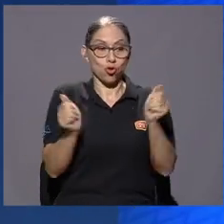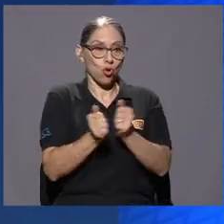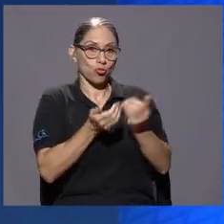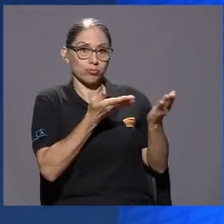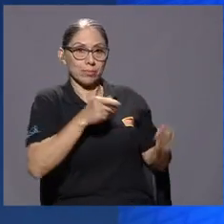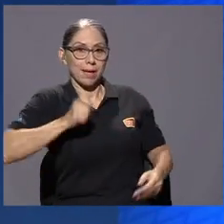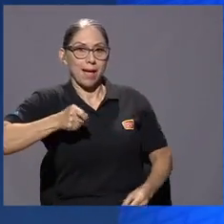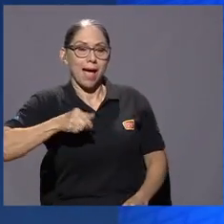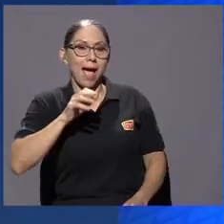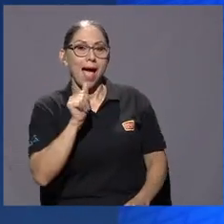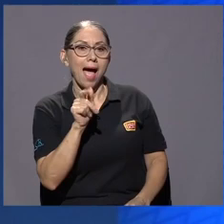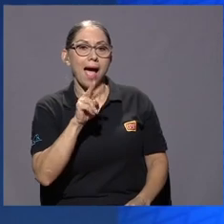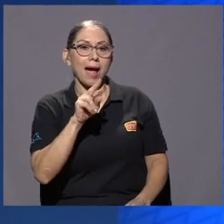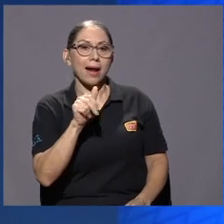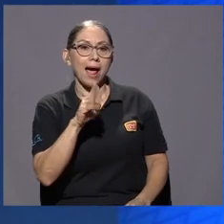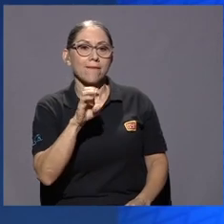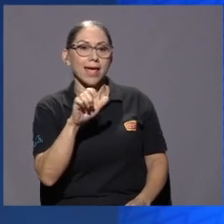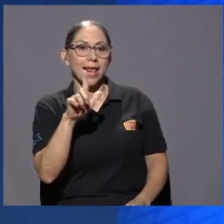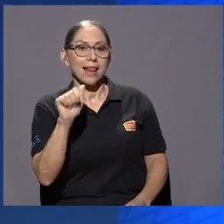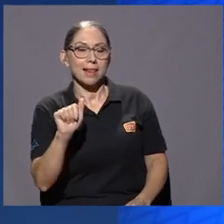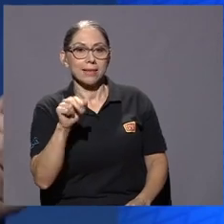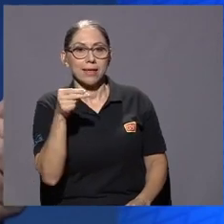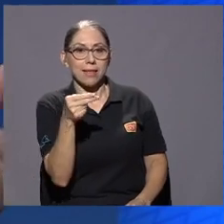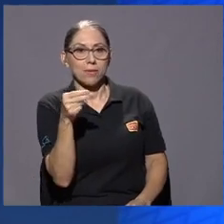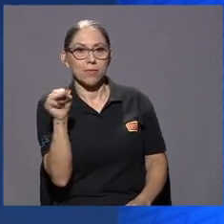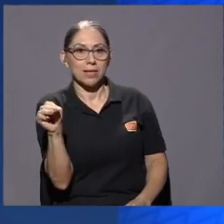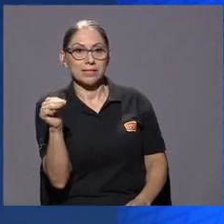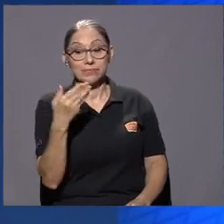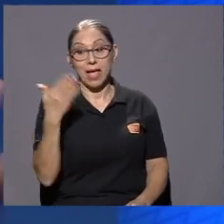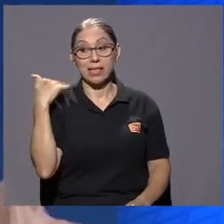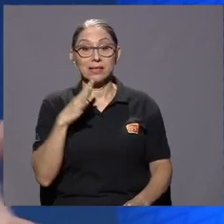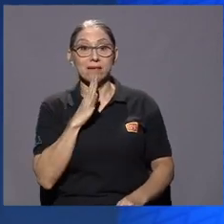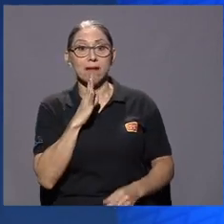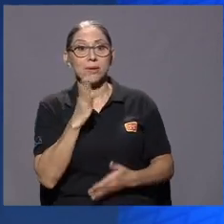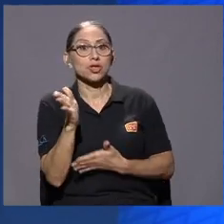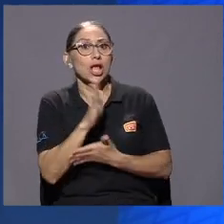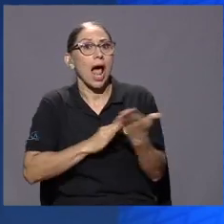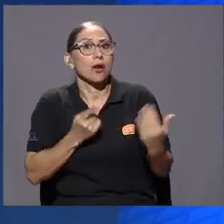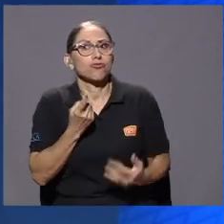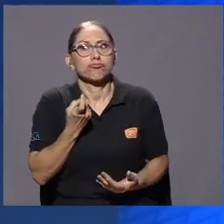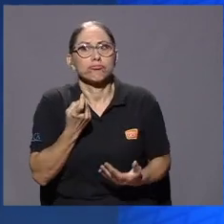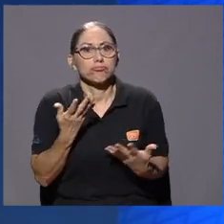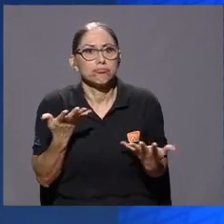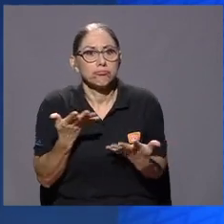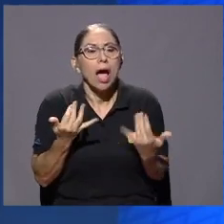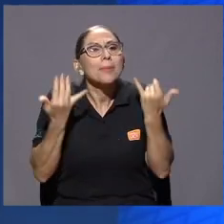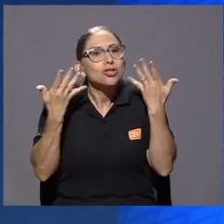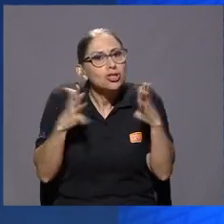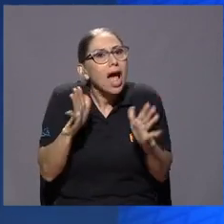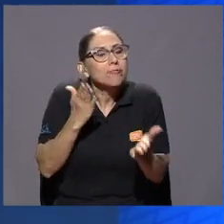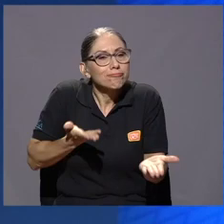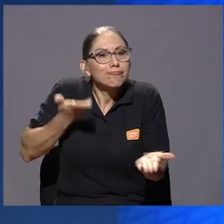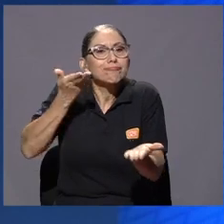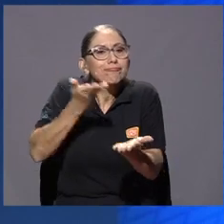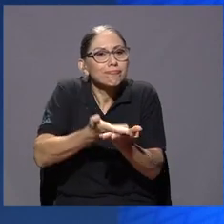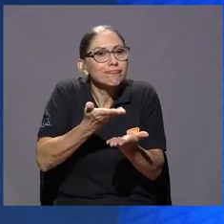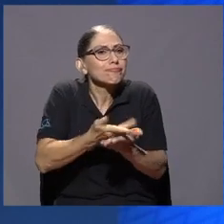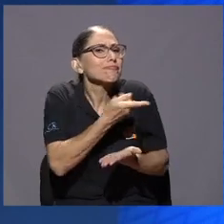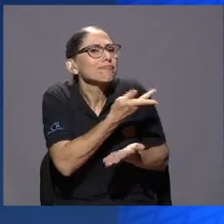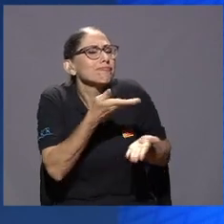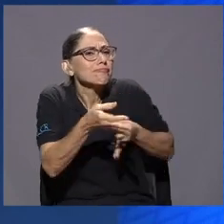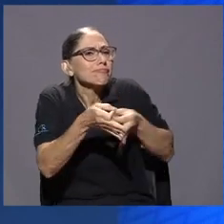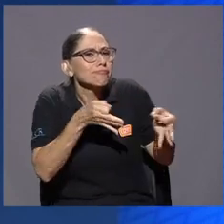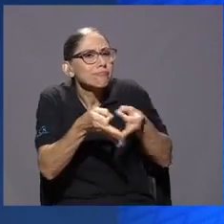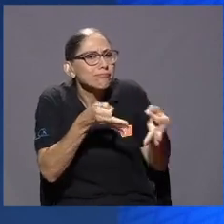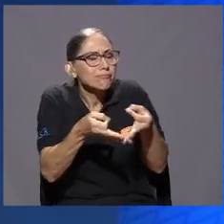Arabella Hidalgo Madrid, y comentábamos al final del bloque anterior de un vacío que existía y que se solventó. A